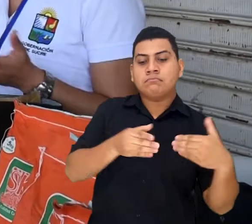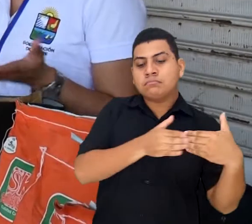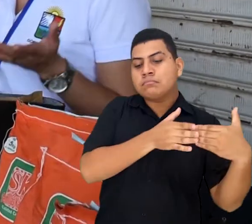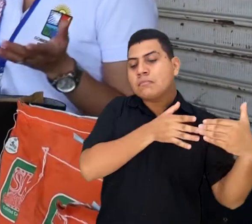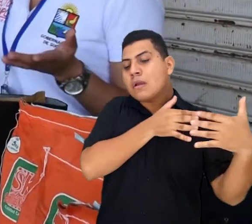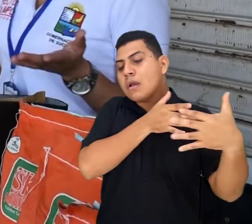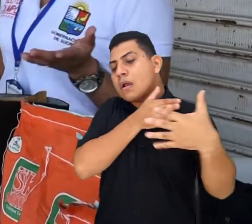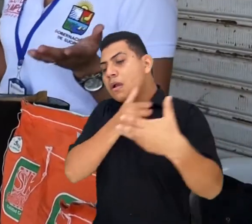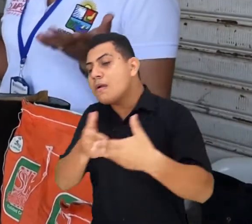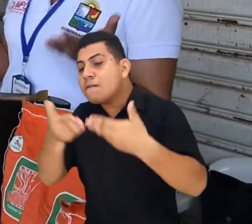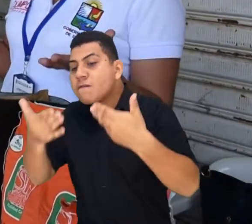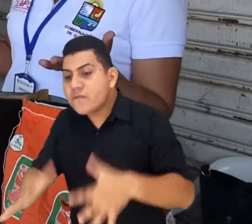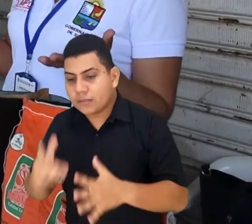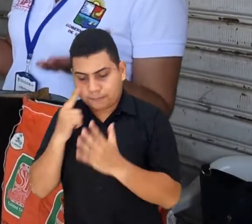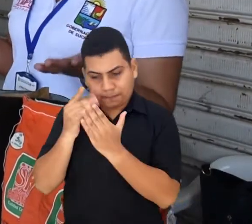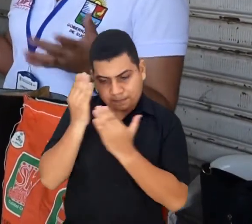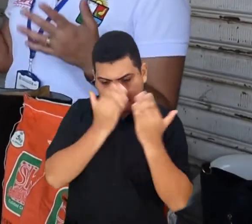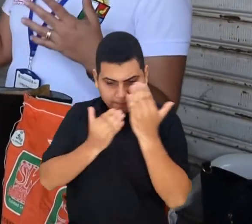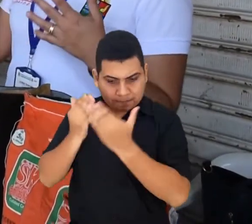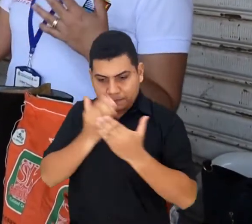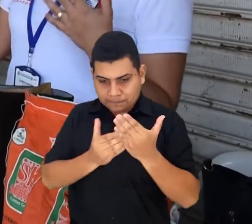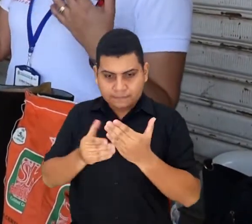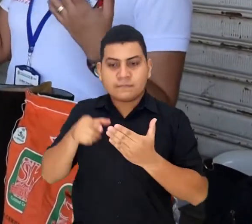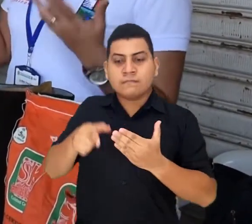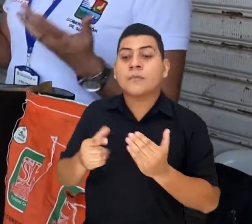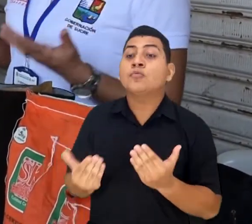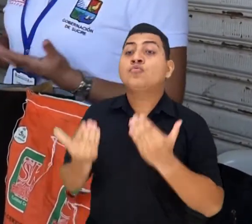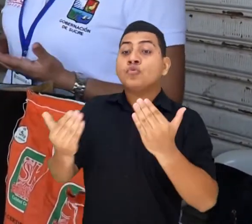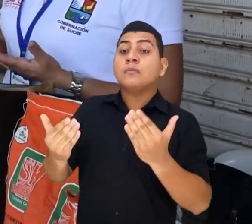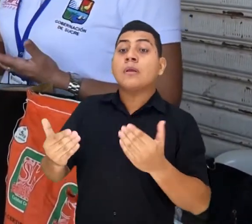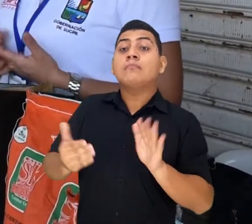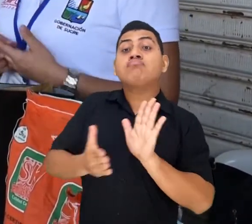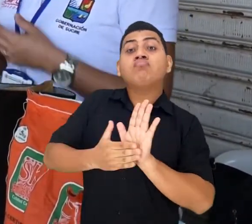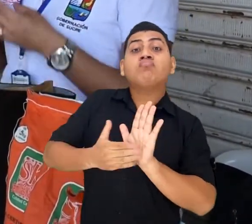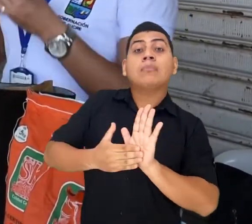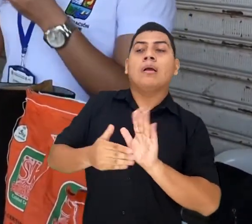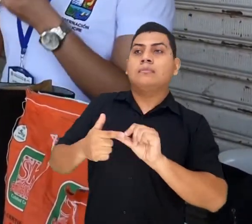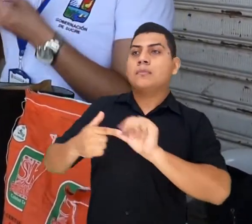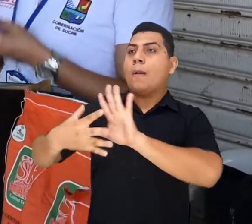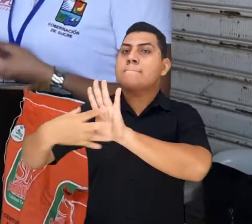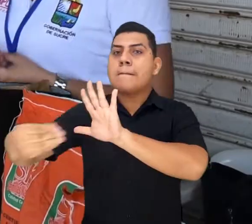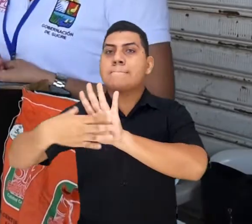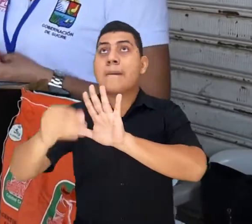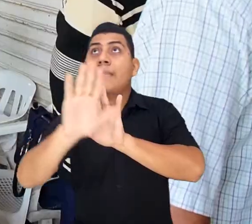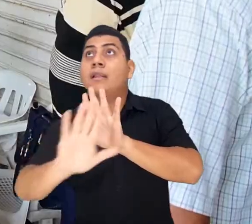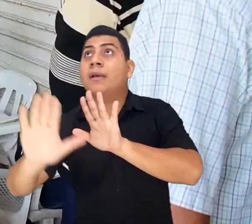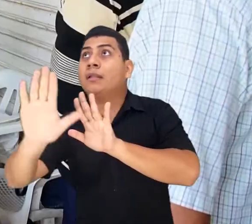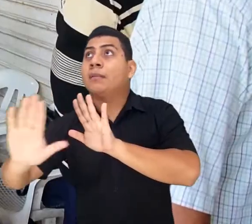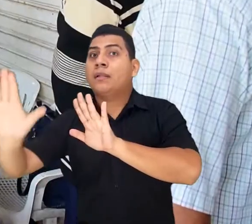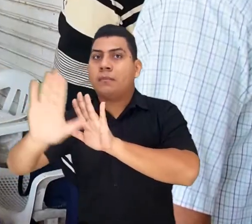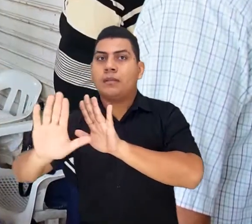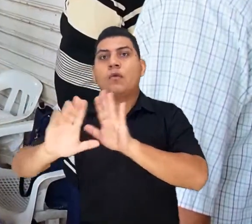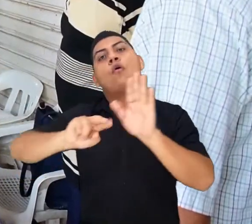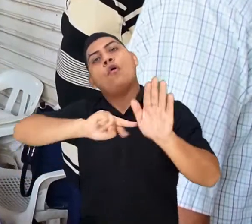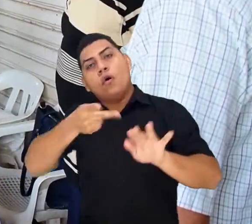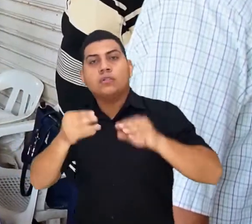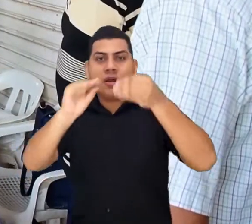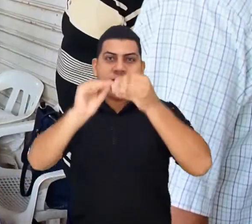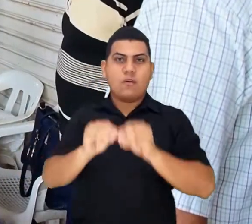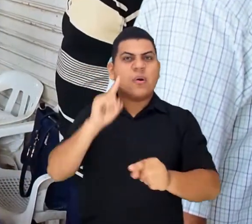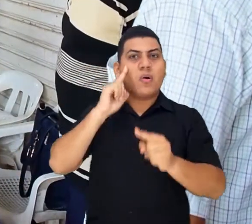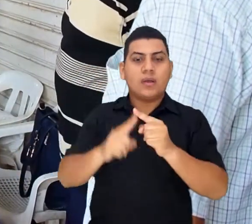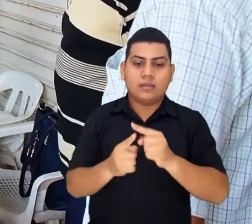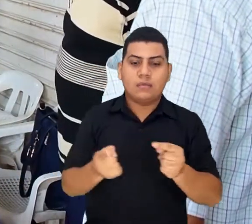finalizar este periodo, se espera que este estudio pueda ser replicable en otros departamentos y con otros modelos